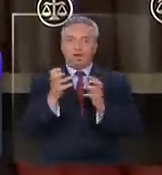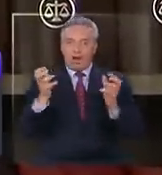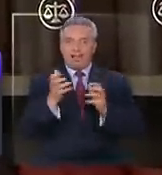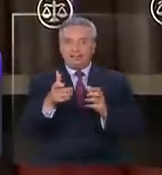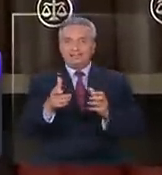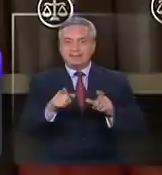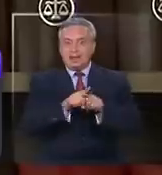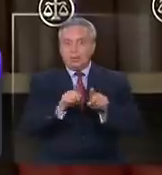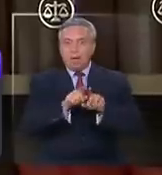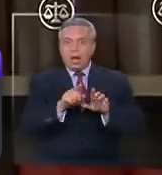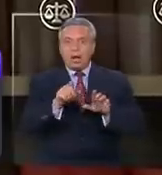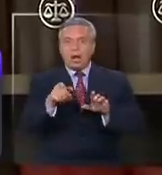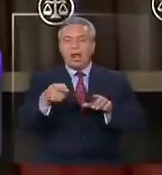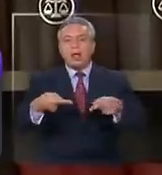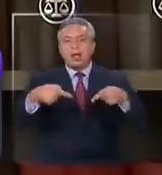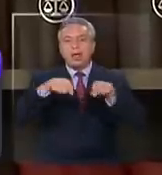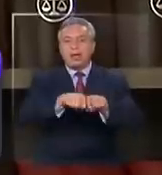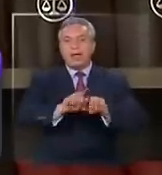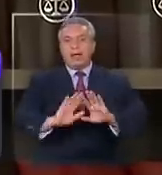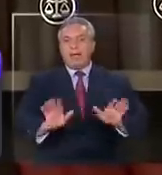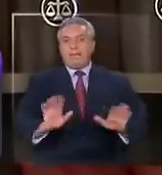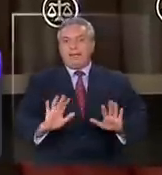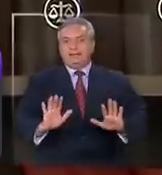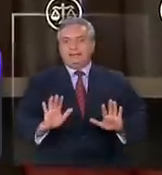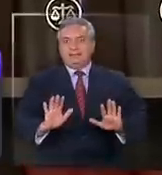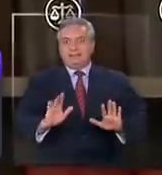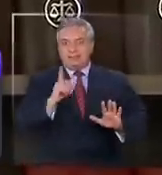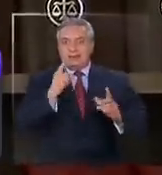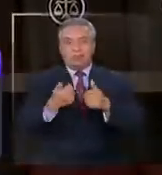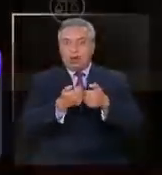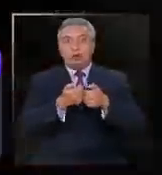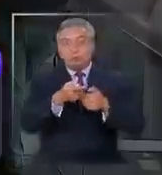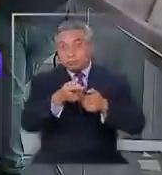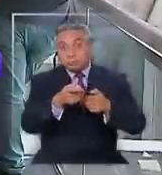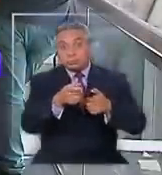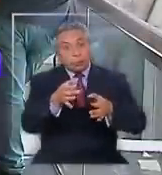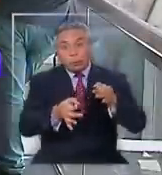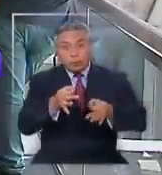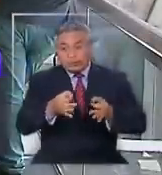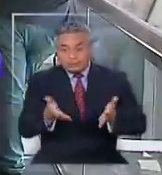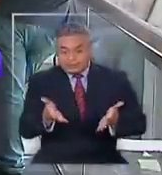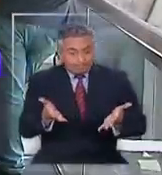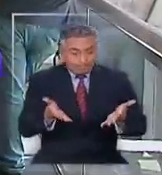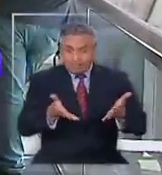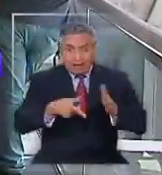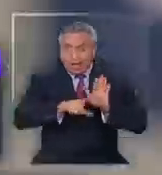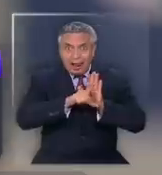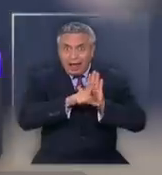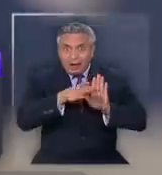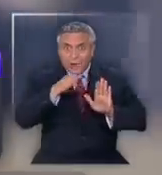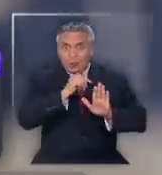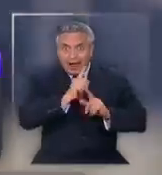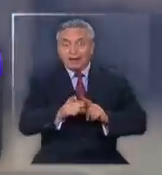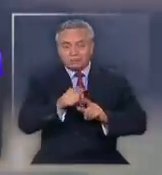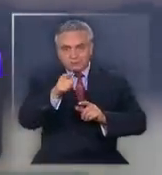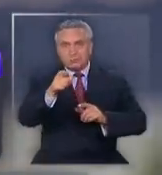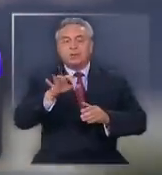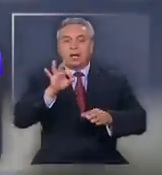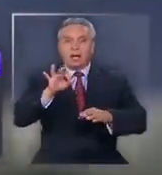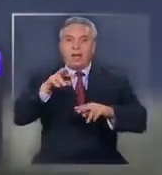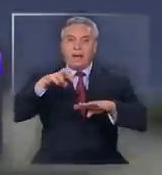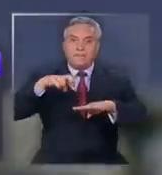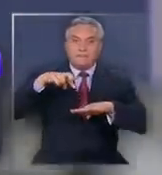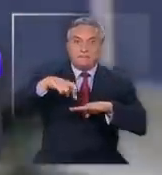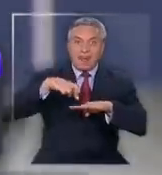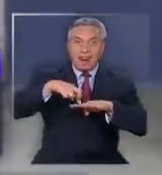de no convivencia. Lamentablemente los jueces tienen que aplicar la ley. Ley que se está intentando modificar. En el Parlamento se trabaja en